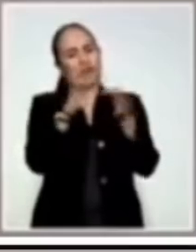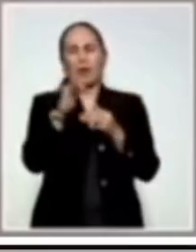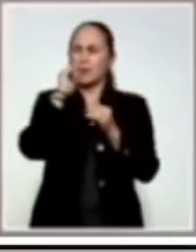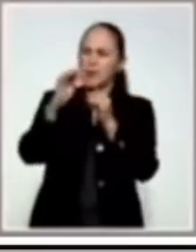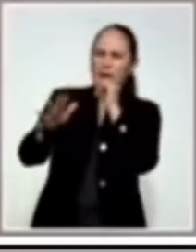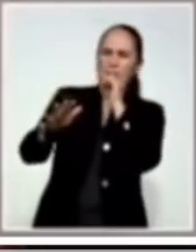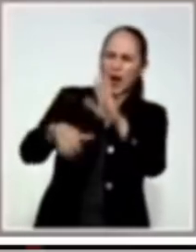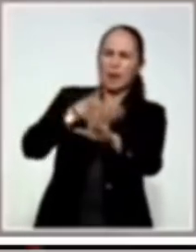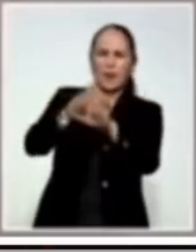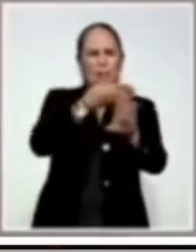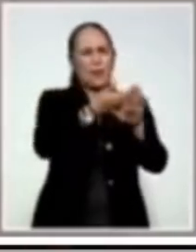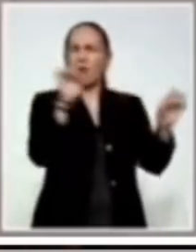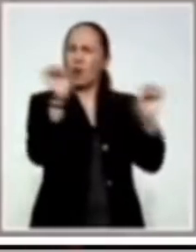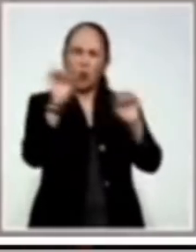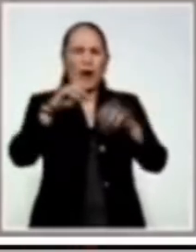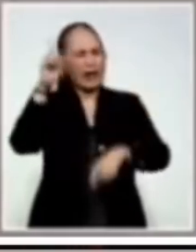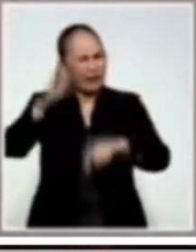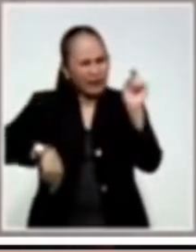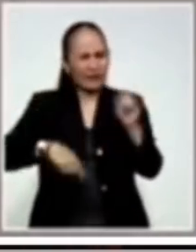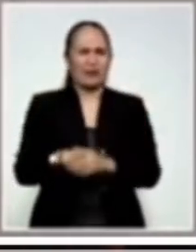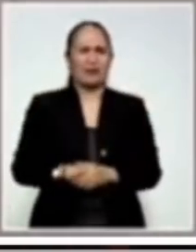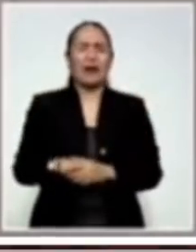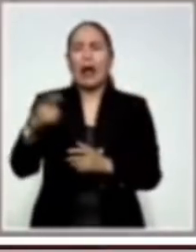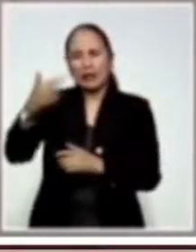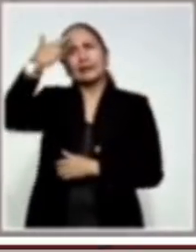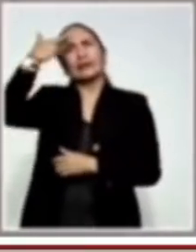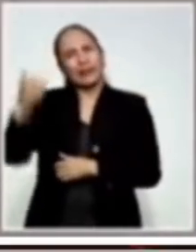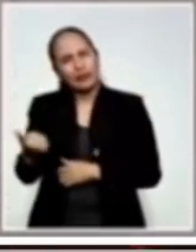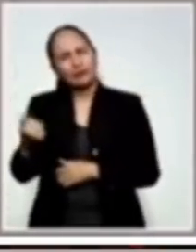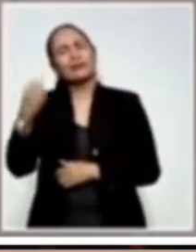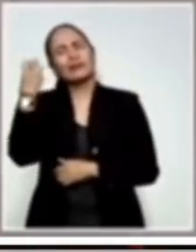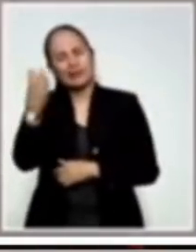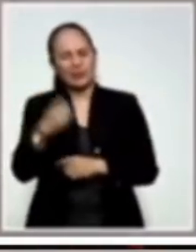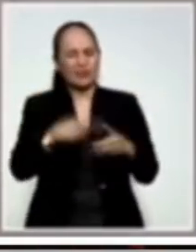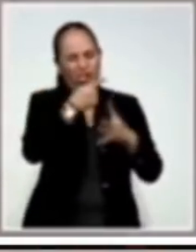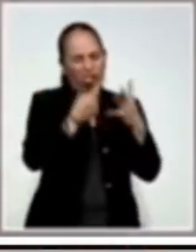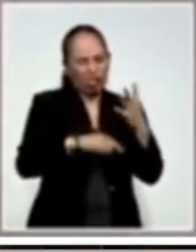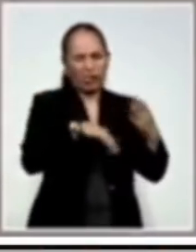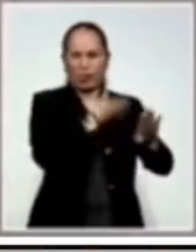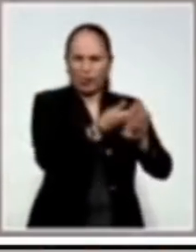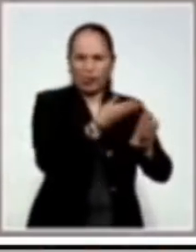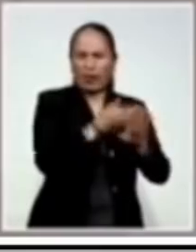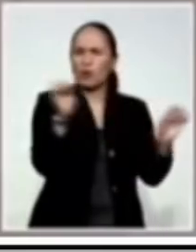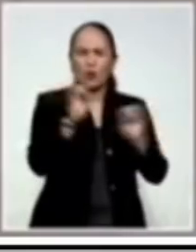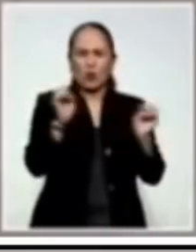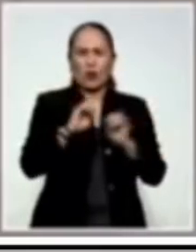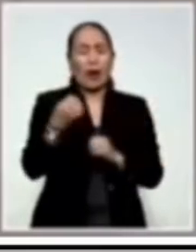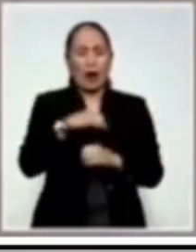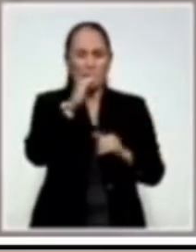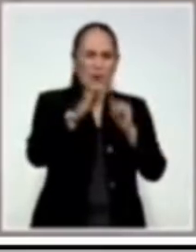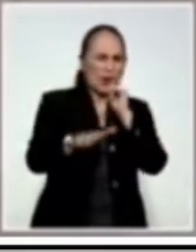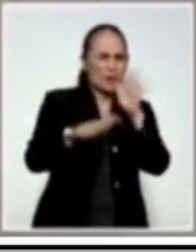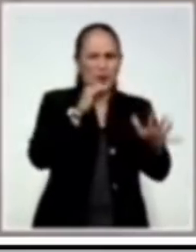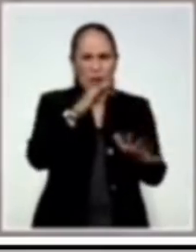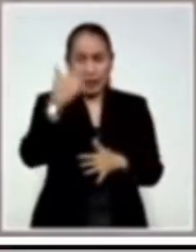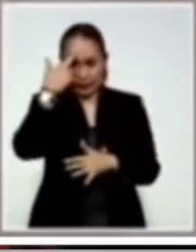las razones por las descalificaciones. El insulto es la negación de la razón, es